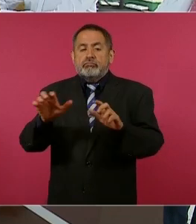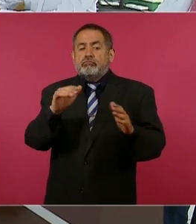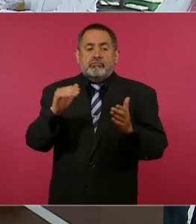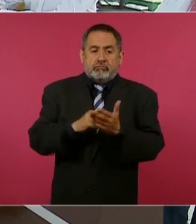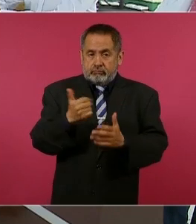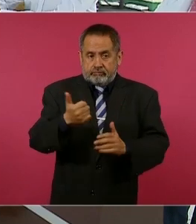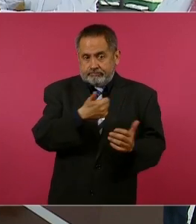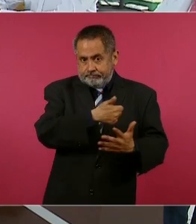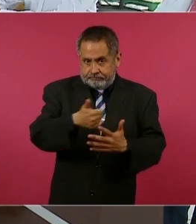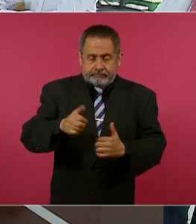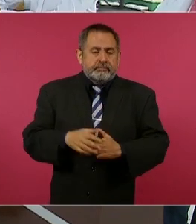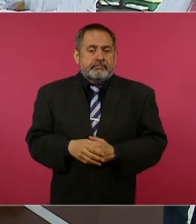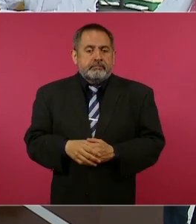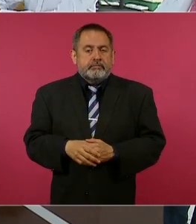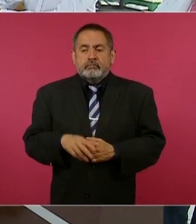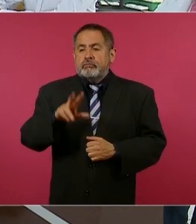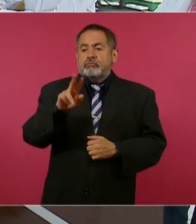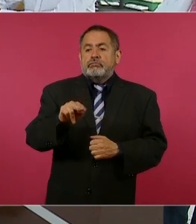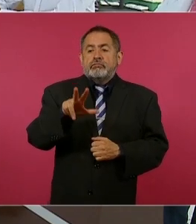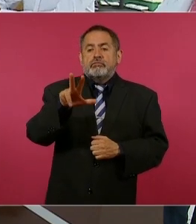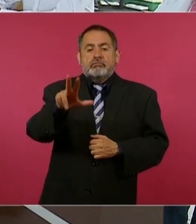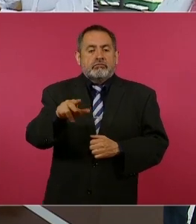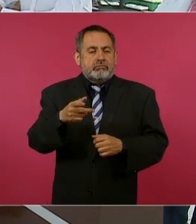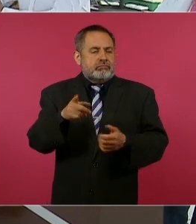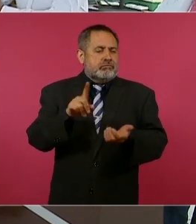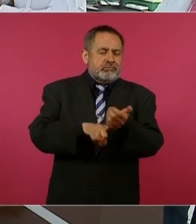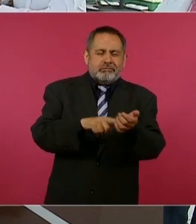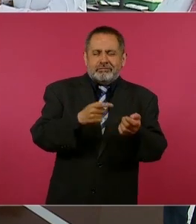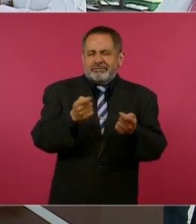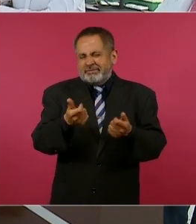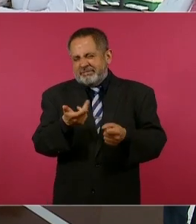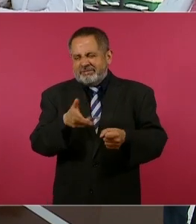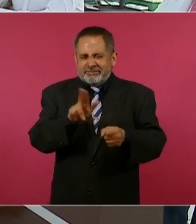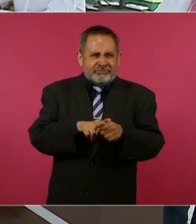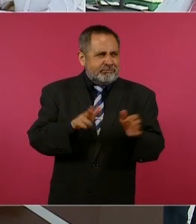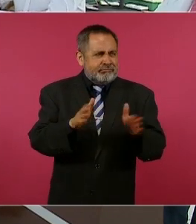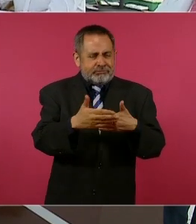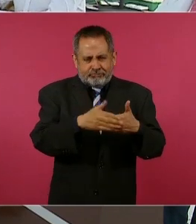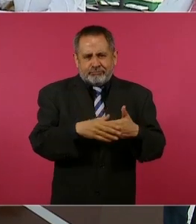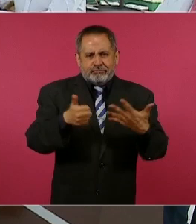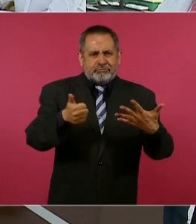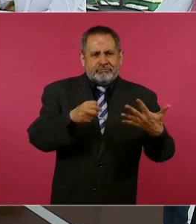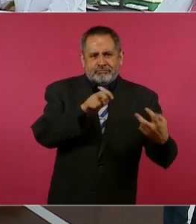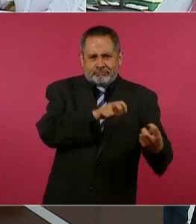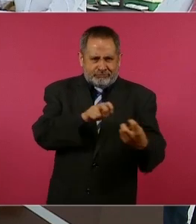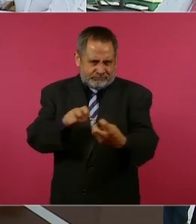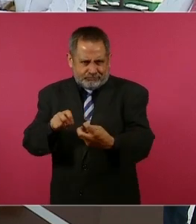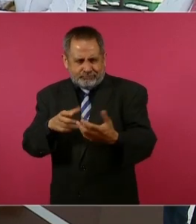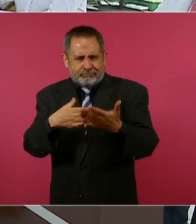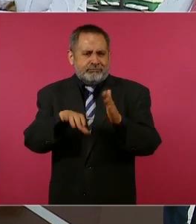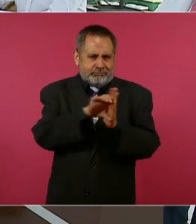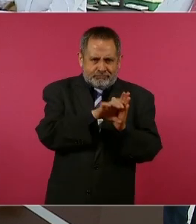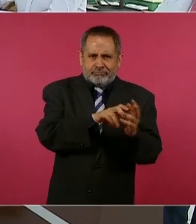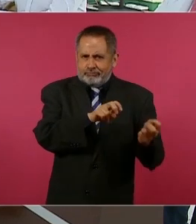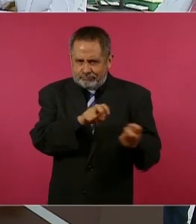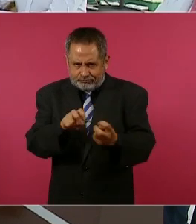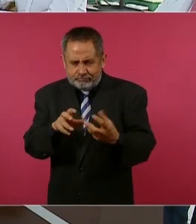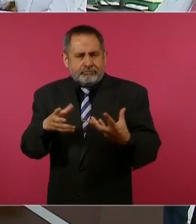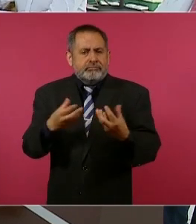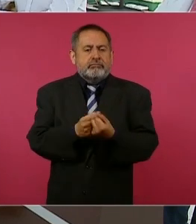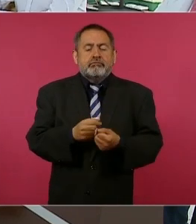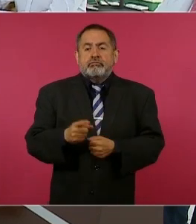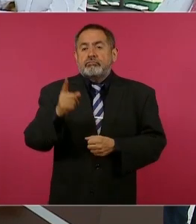800,000 pesos. 88 centros de salud con un total de 6 consultorios o más y que serán beneficiados